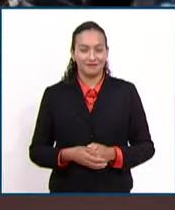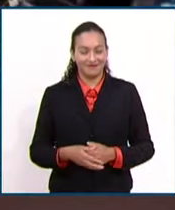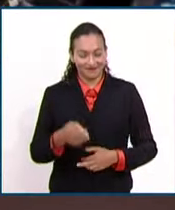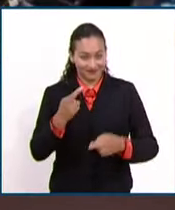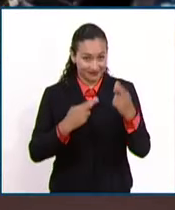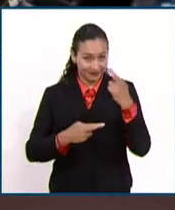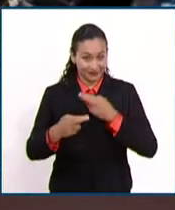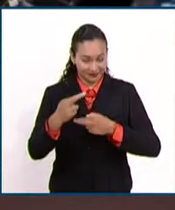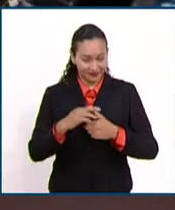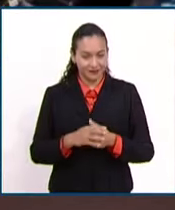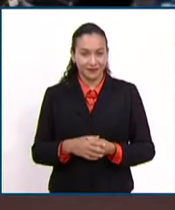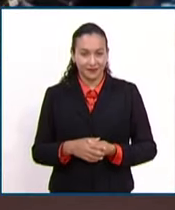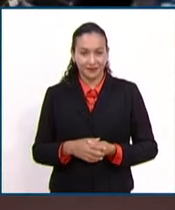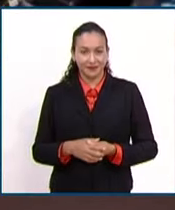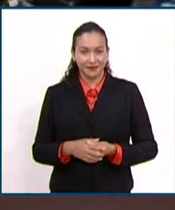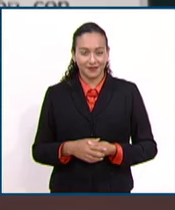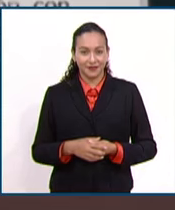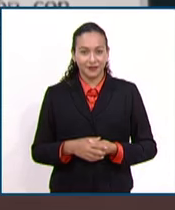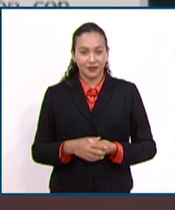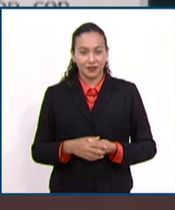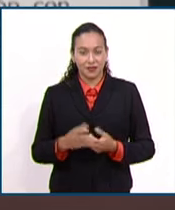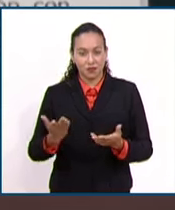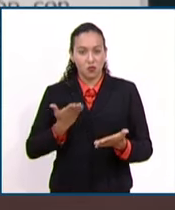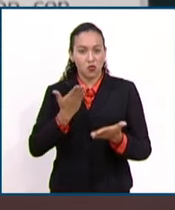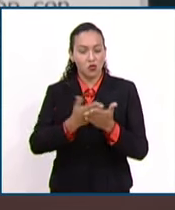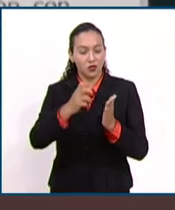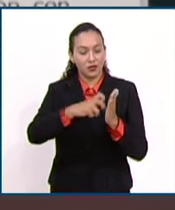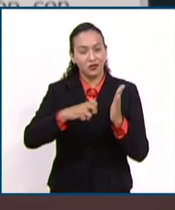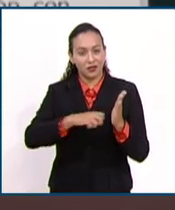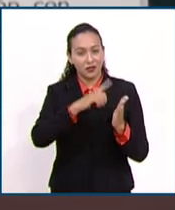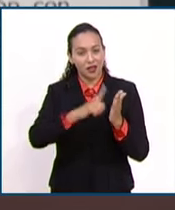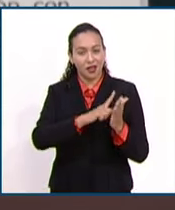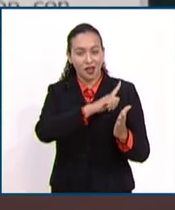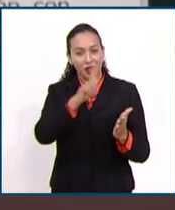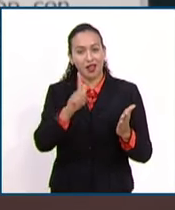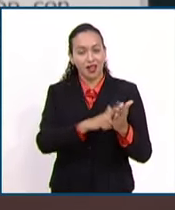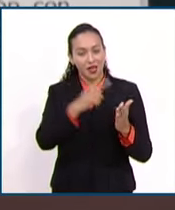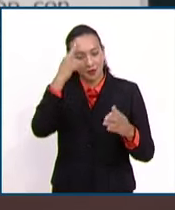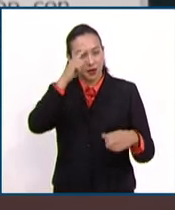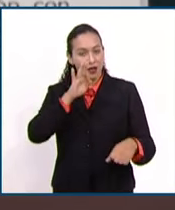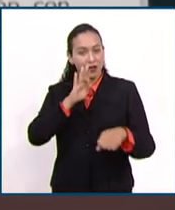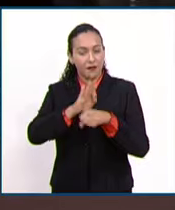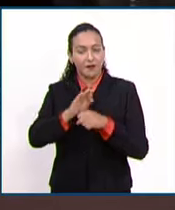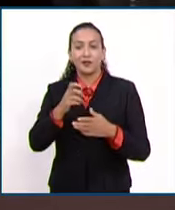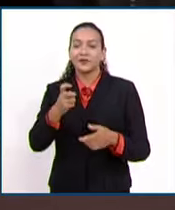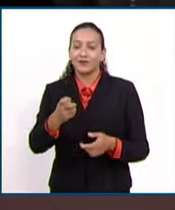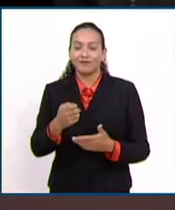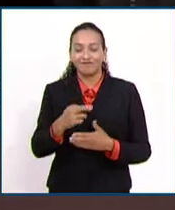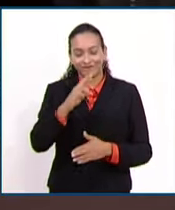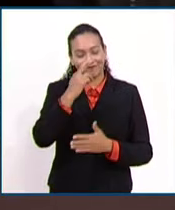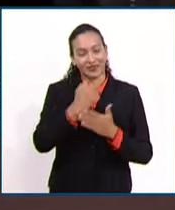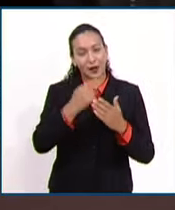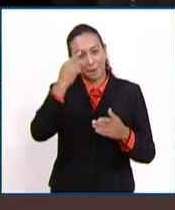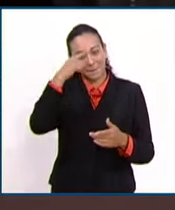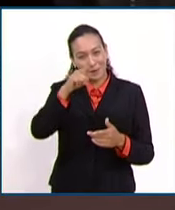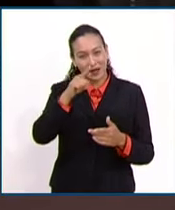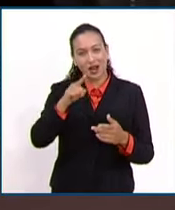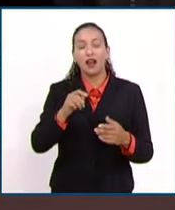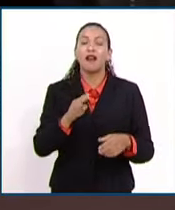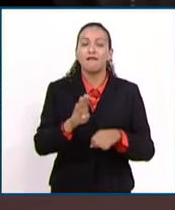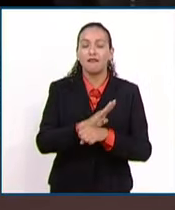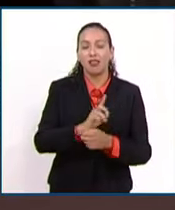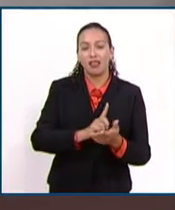Al regresar, iniciativa de reformas a la ley de amparo vulnera la protección de derechos, advirtió la